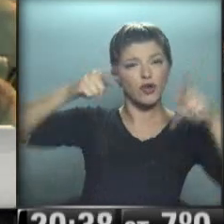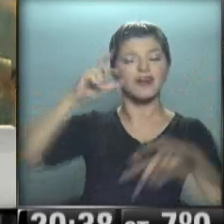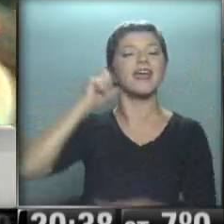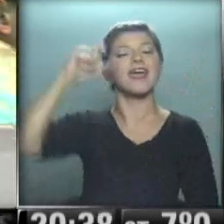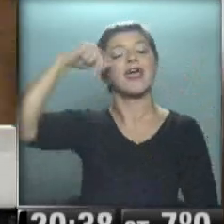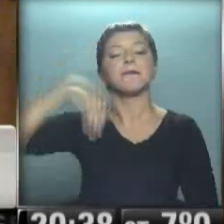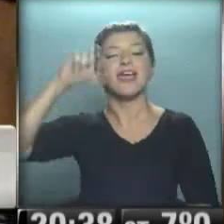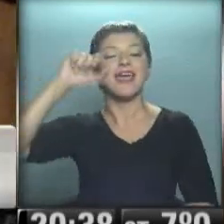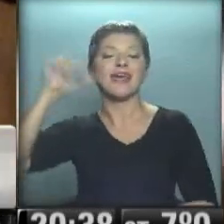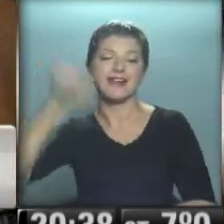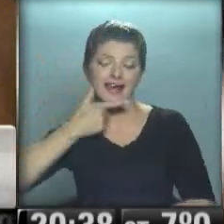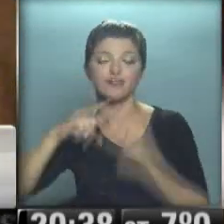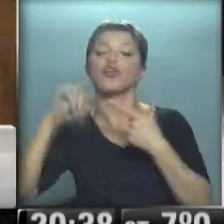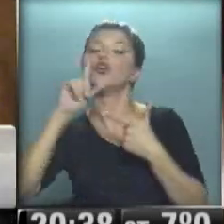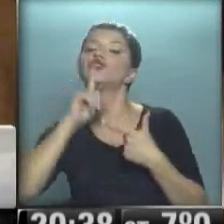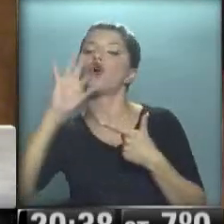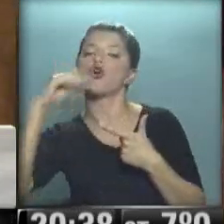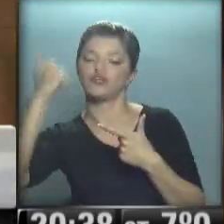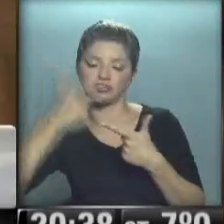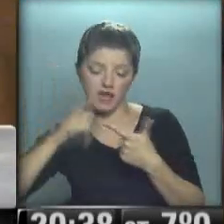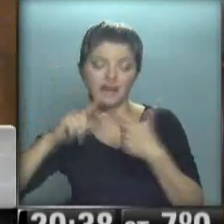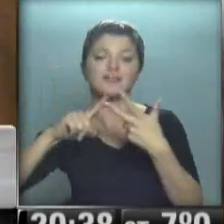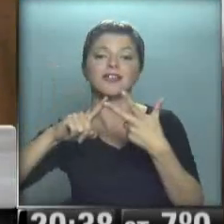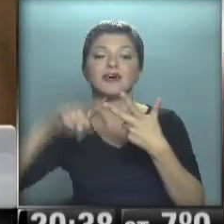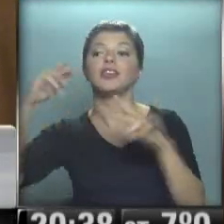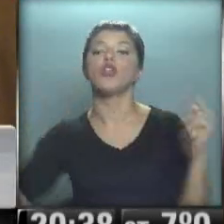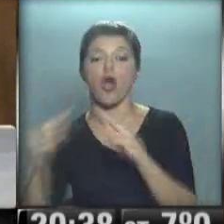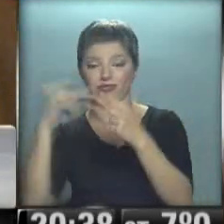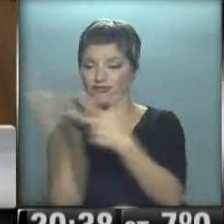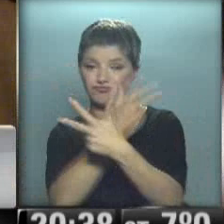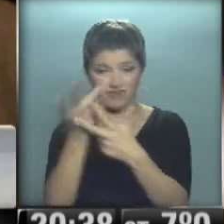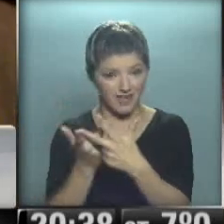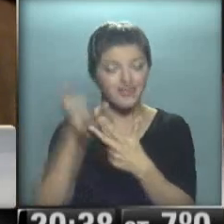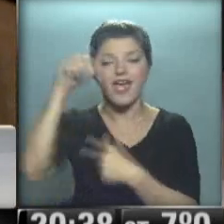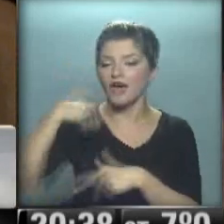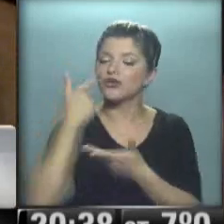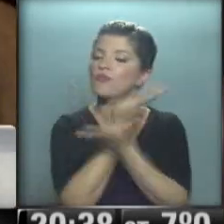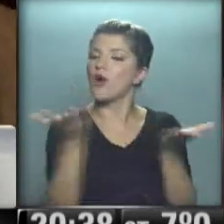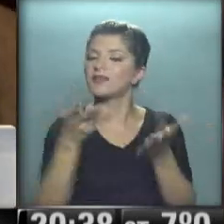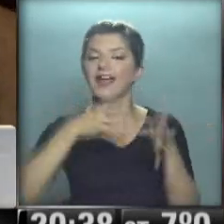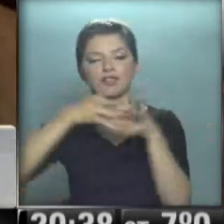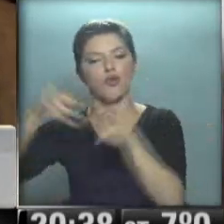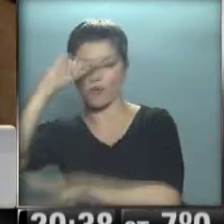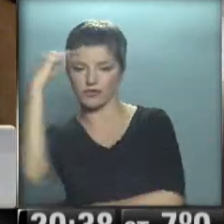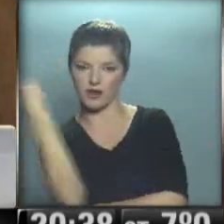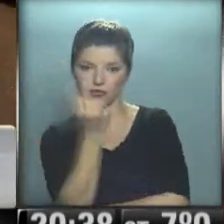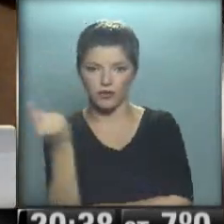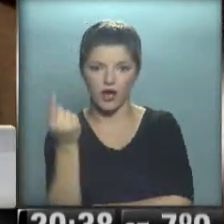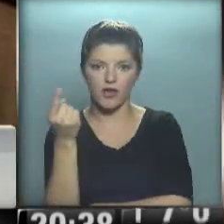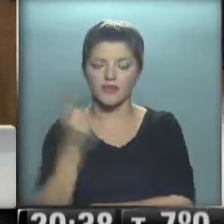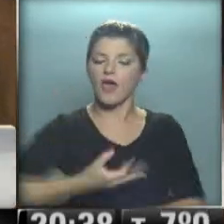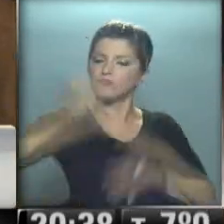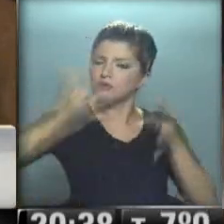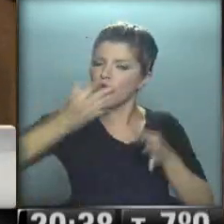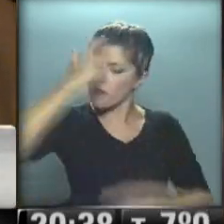y así tuvimos el subte de Londres. Esto es un llamado de atención de que el terrorismo internacional no reconoce la dignidad